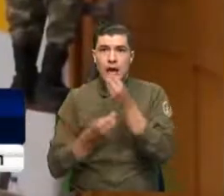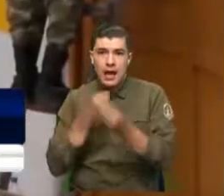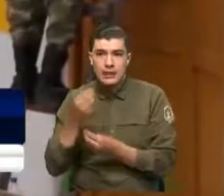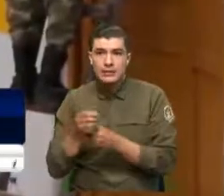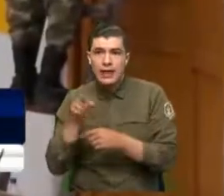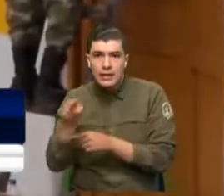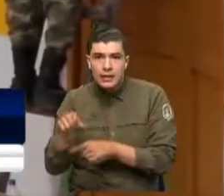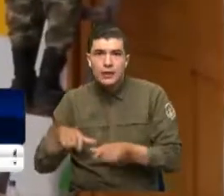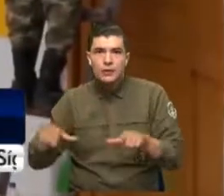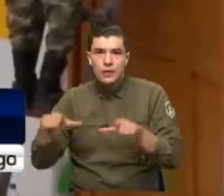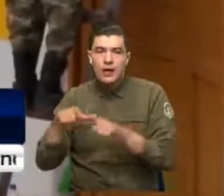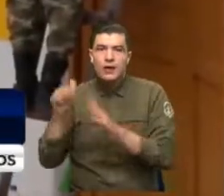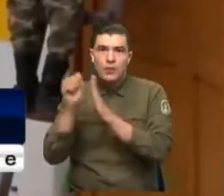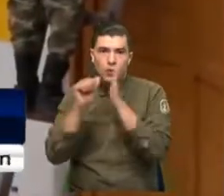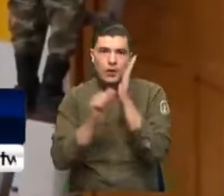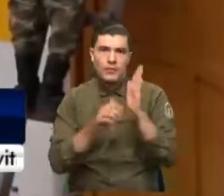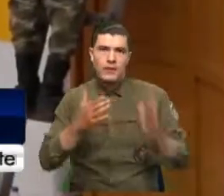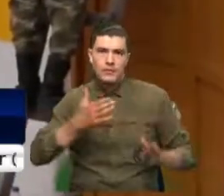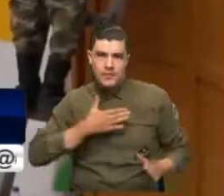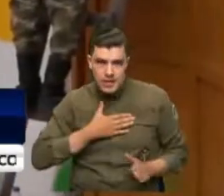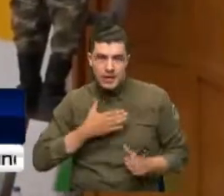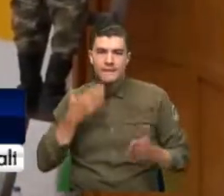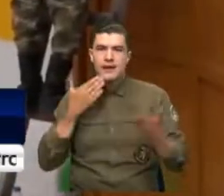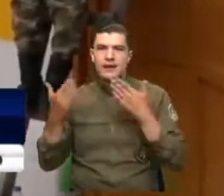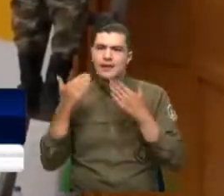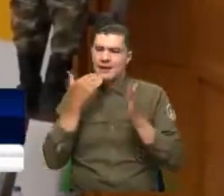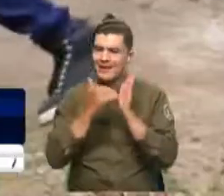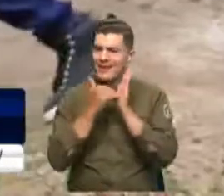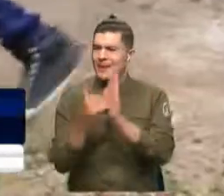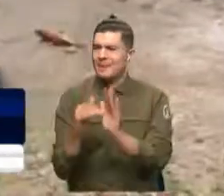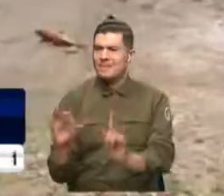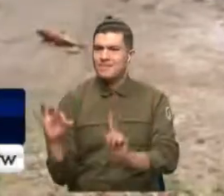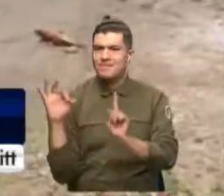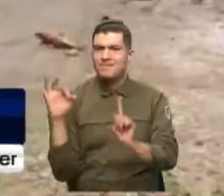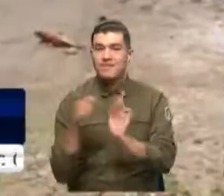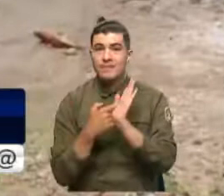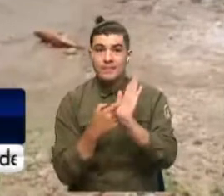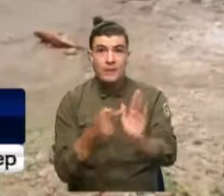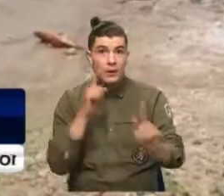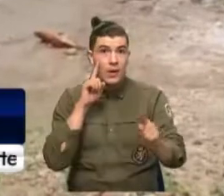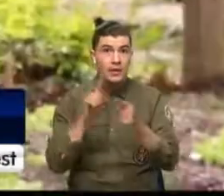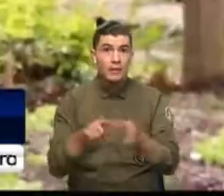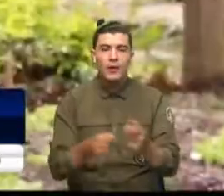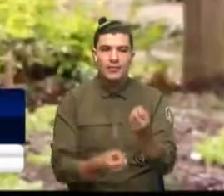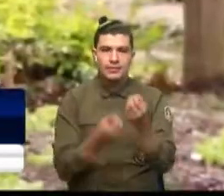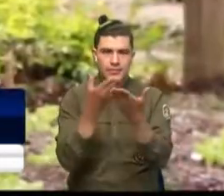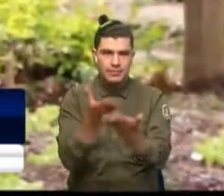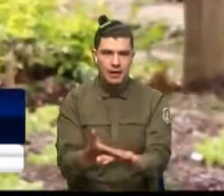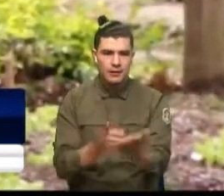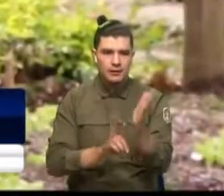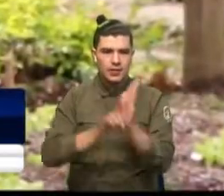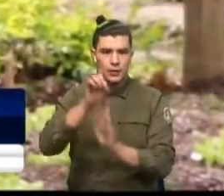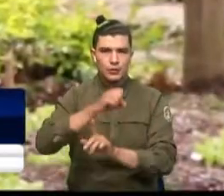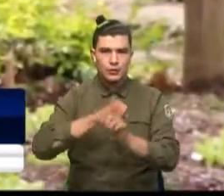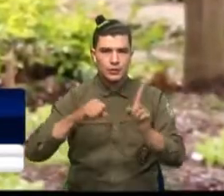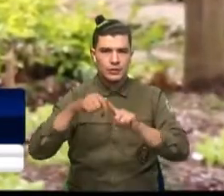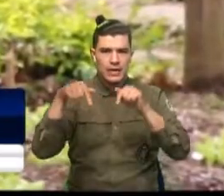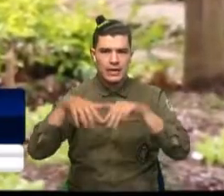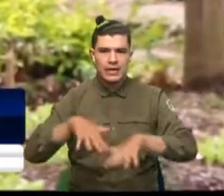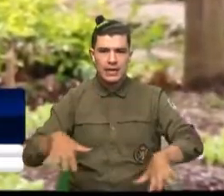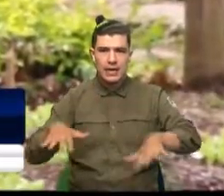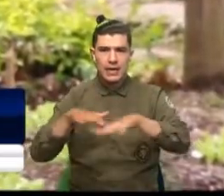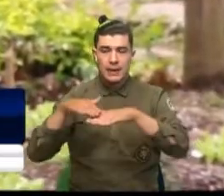allí el programa Mi Vereda Modelo, que le aporta desarrollo social a la zona. Lo más importante es ver uno en la